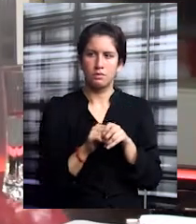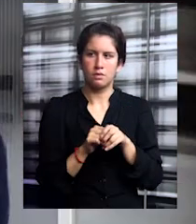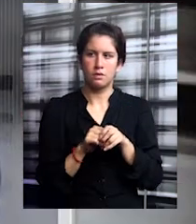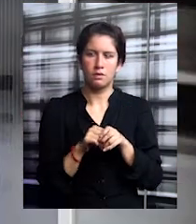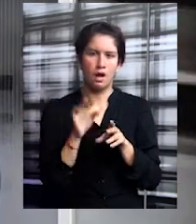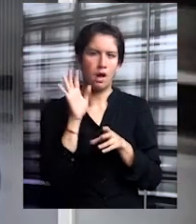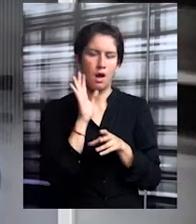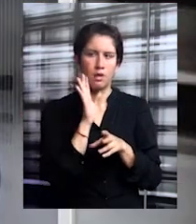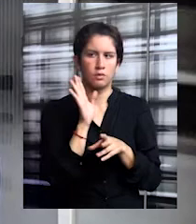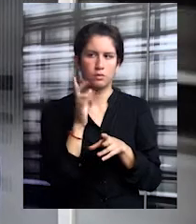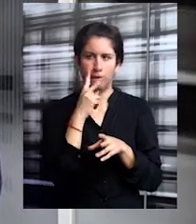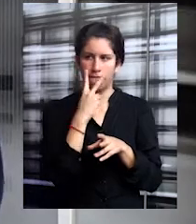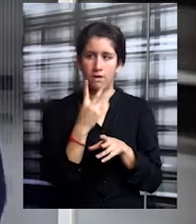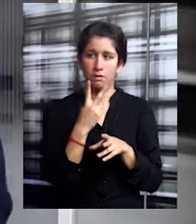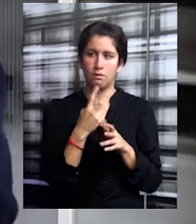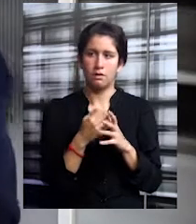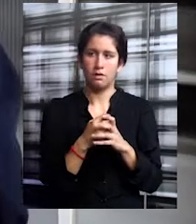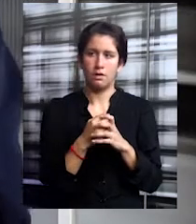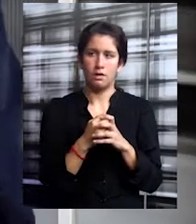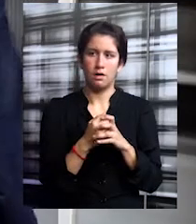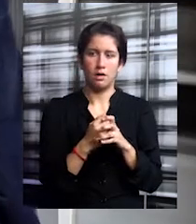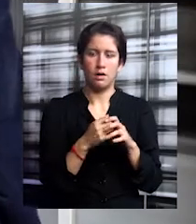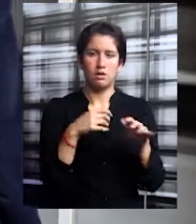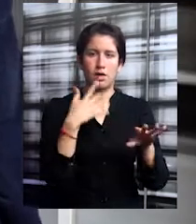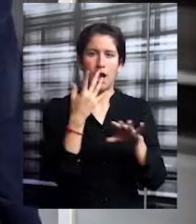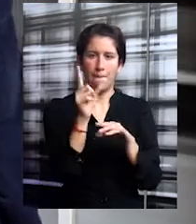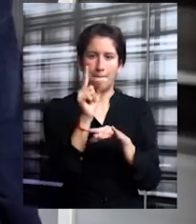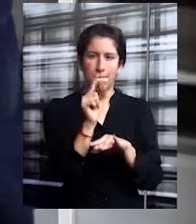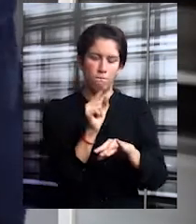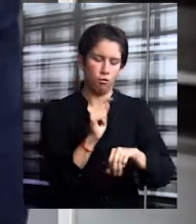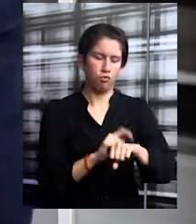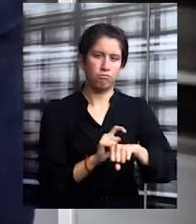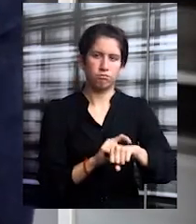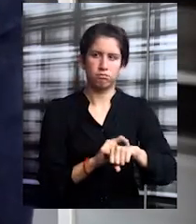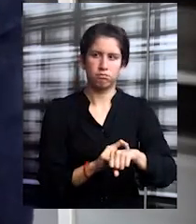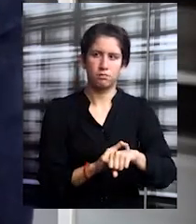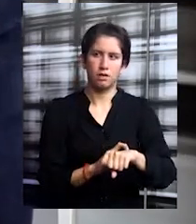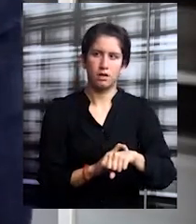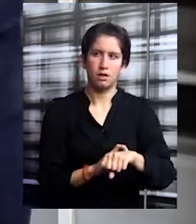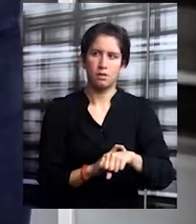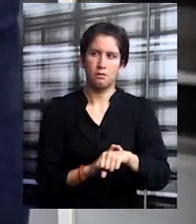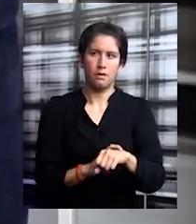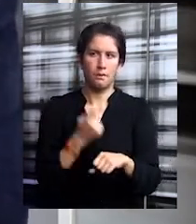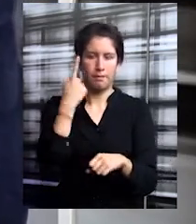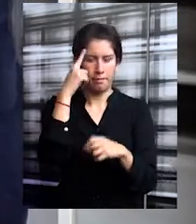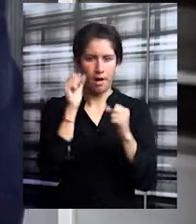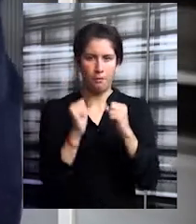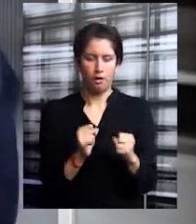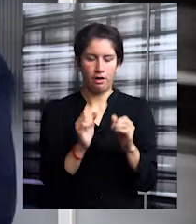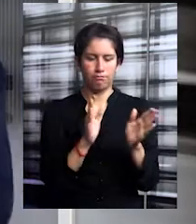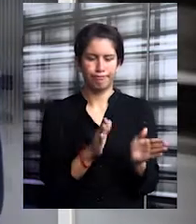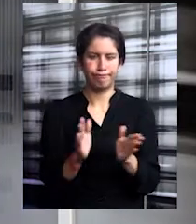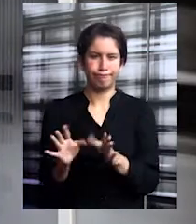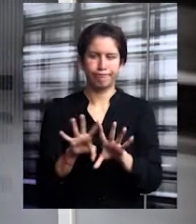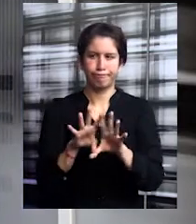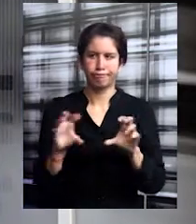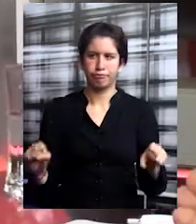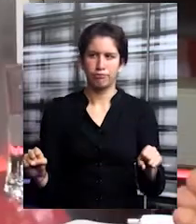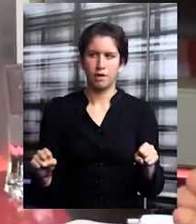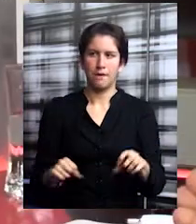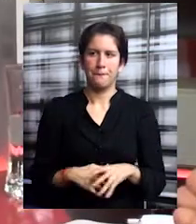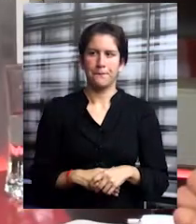escuchaba hoy que hay muy poco tiempo, porque esto va a ser 15 para poder organizarlo. Lo que pasa es que esto ha